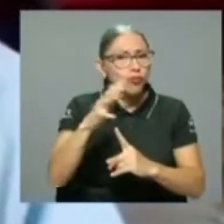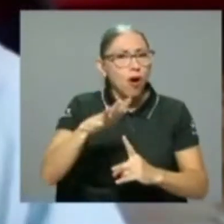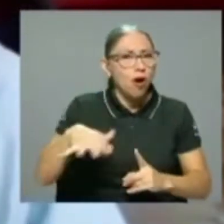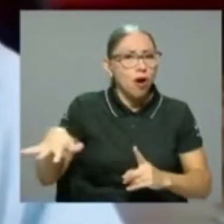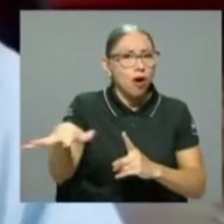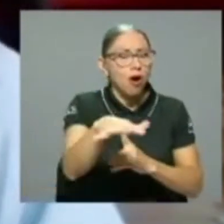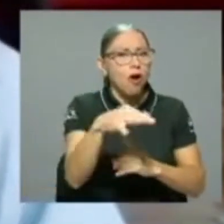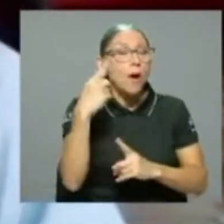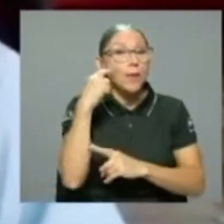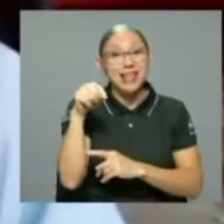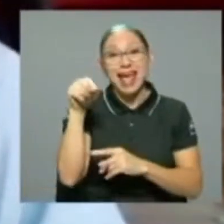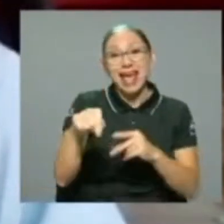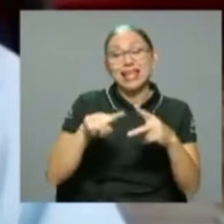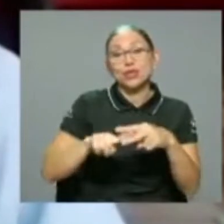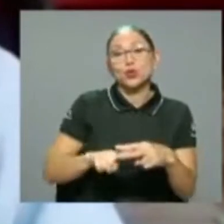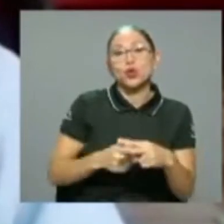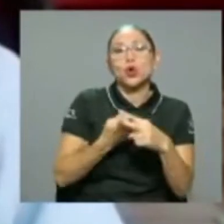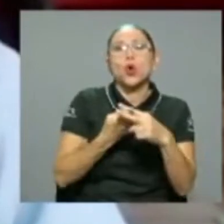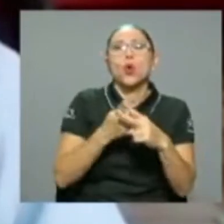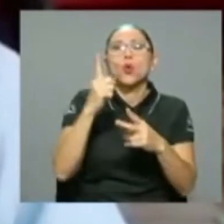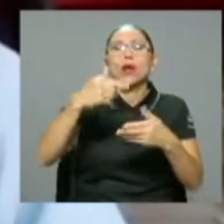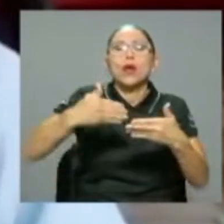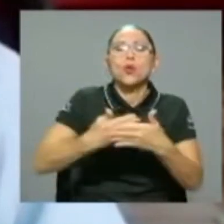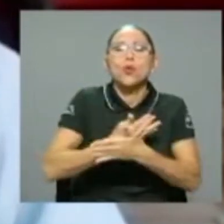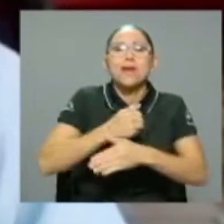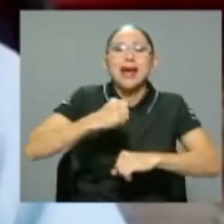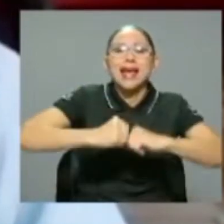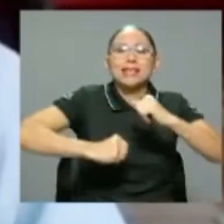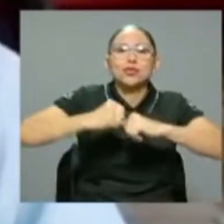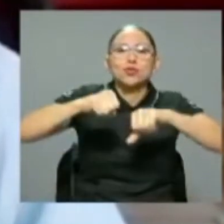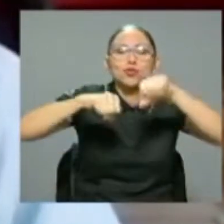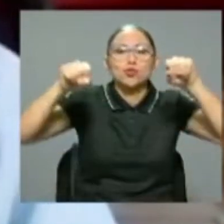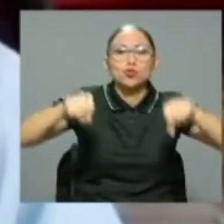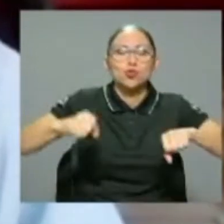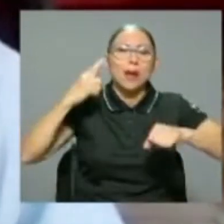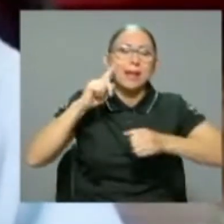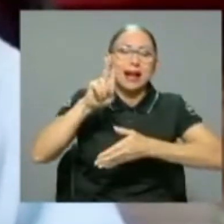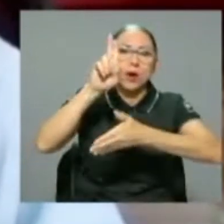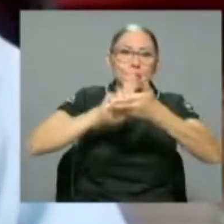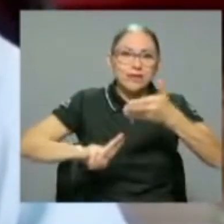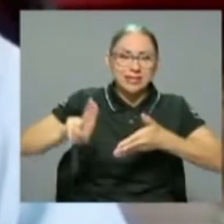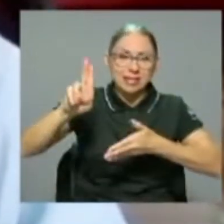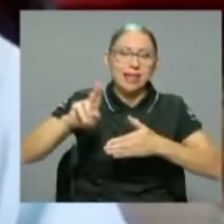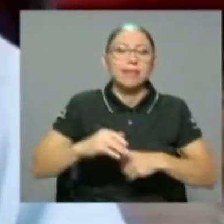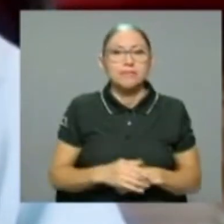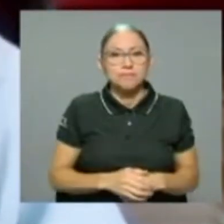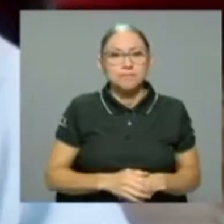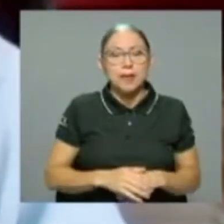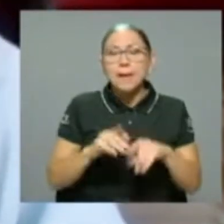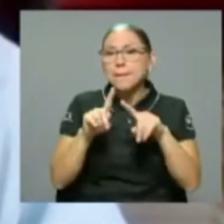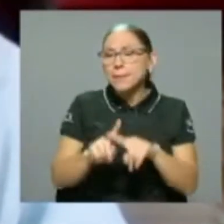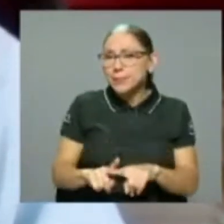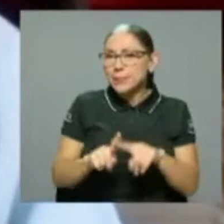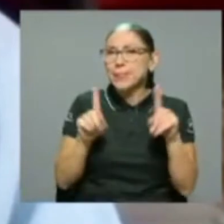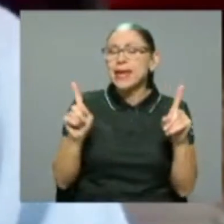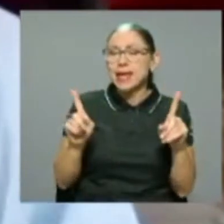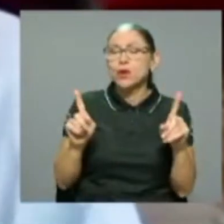congreso surgió una estructura nueva para la universidad. Pero